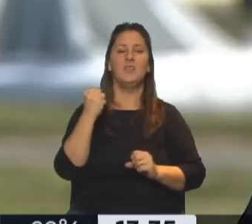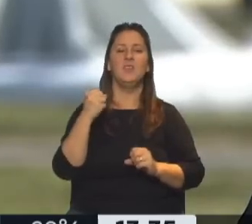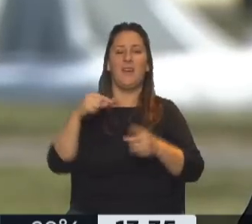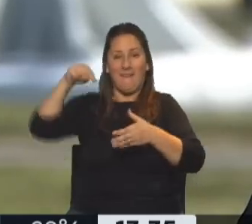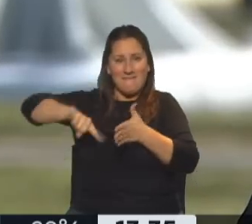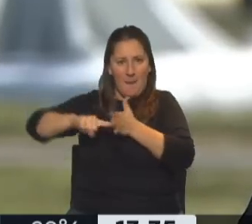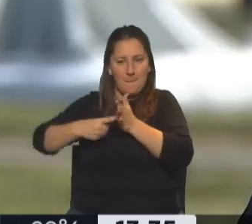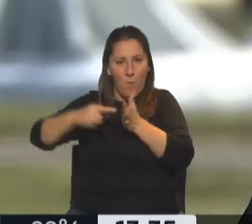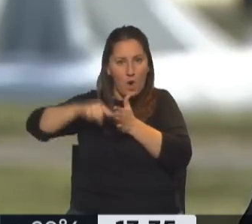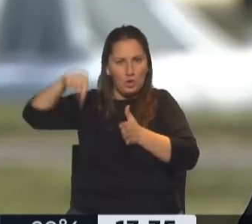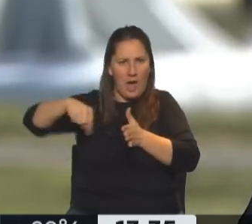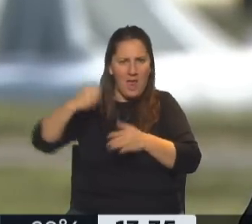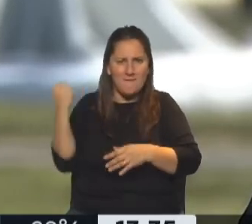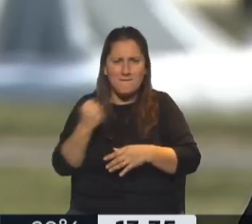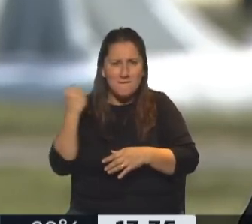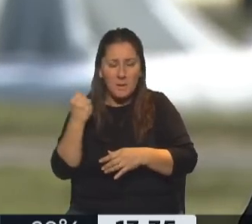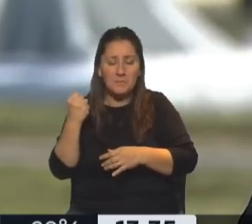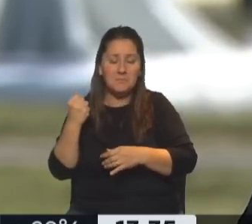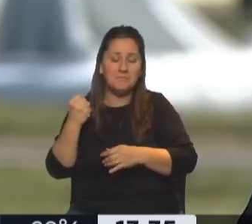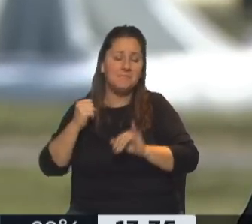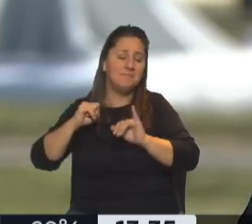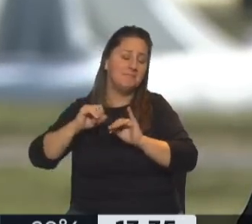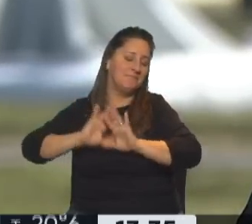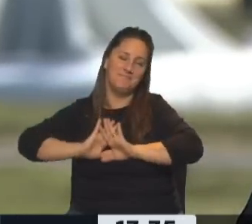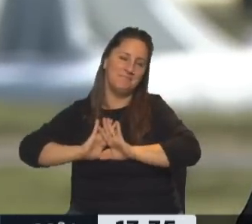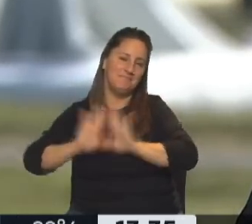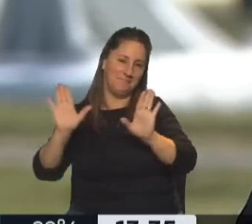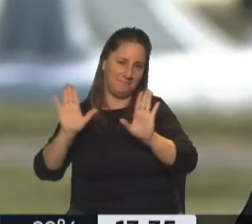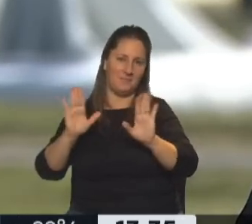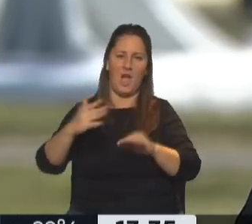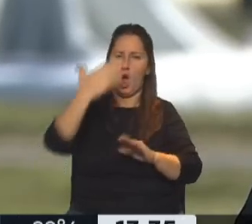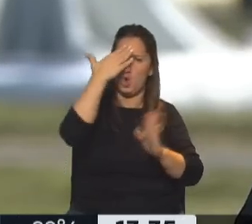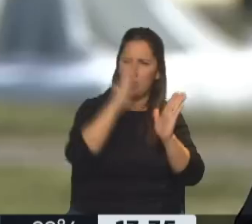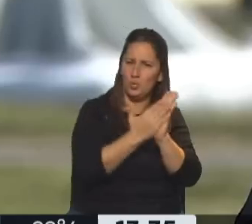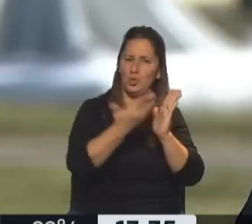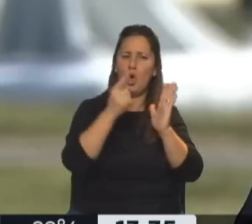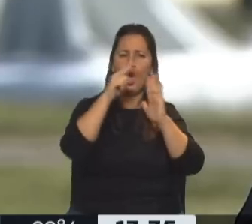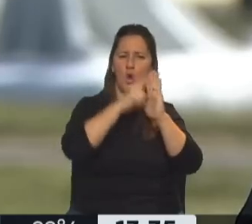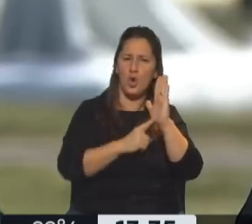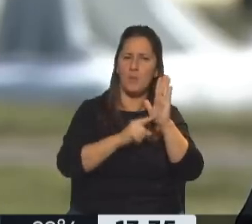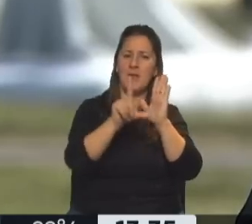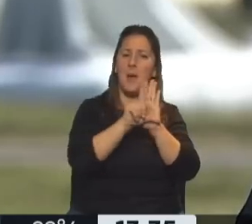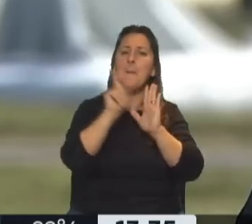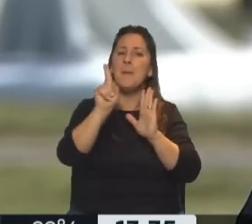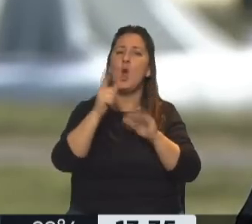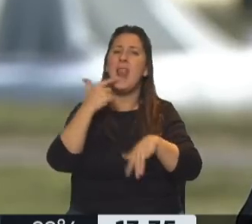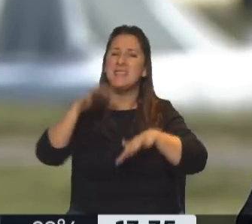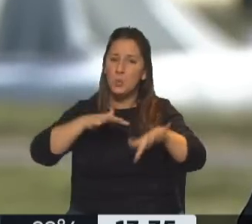unitarias se dieron en la Constitución, en las normas, en las leyes, no se dieron en la